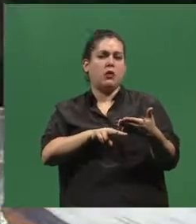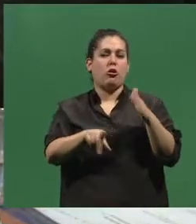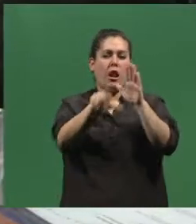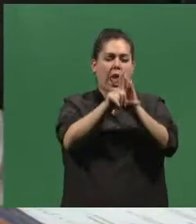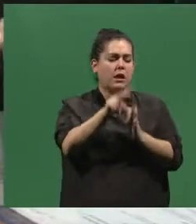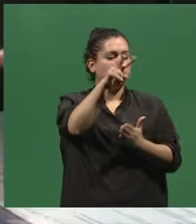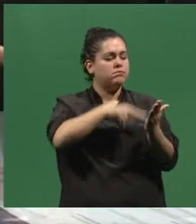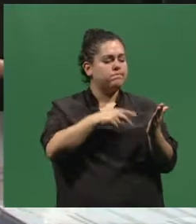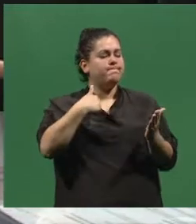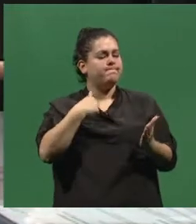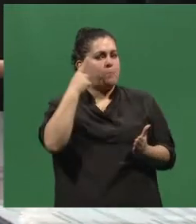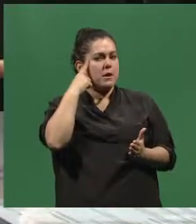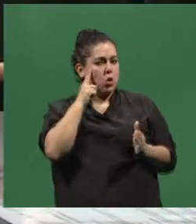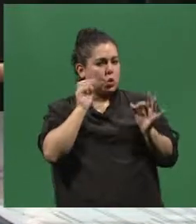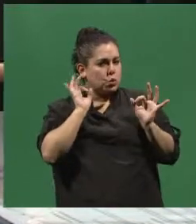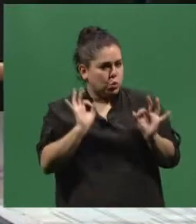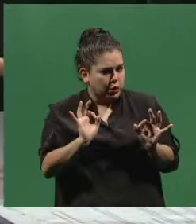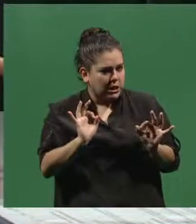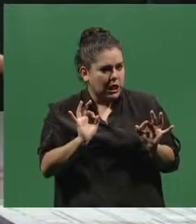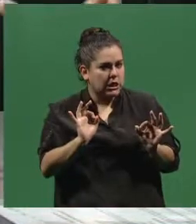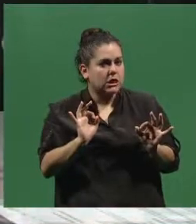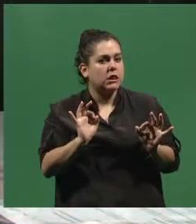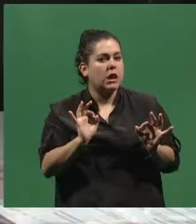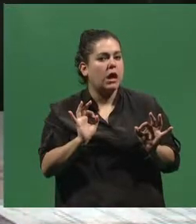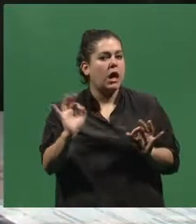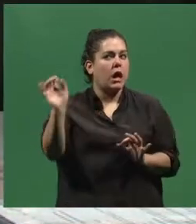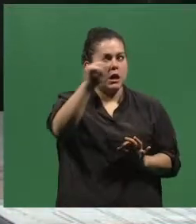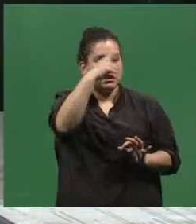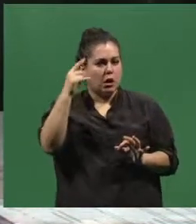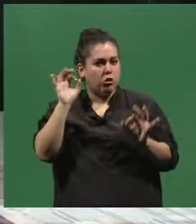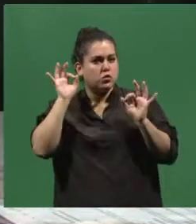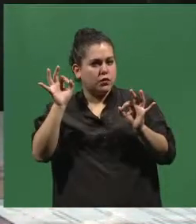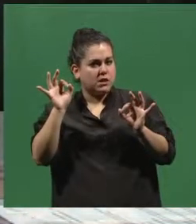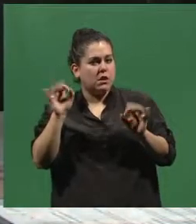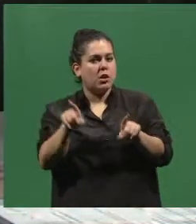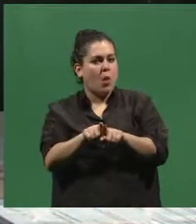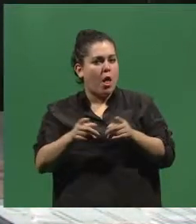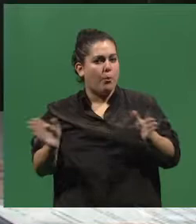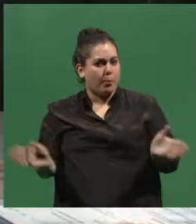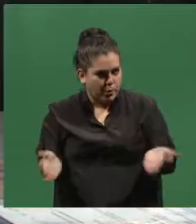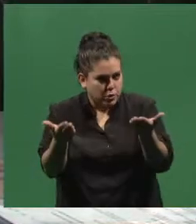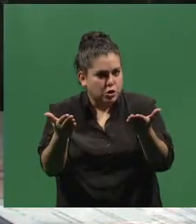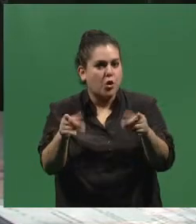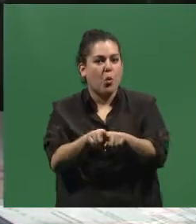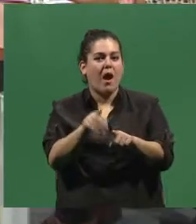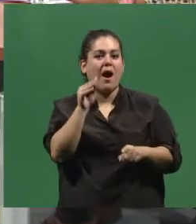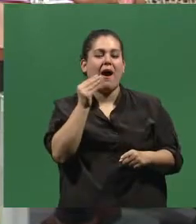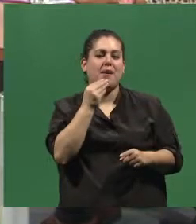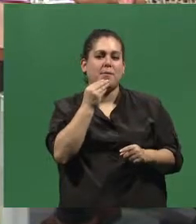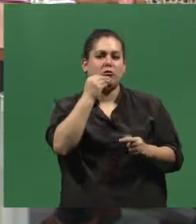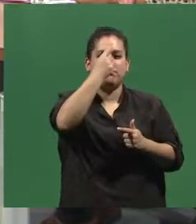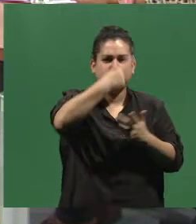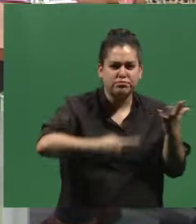profundamente la ley, es si es suficiente, digamos, si como Estado es suficiente que lo que estemos tratando de promover sea aumentar la oferta, o